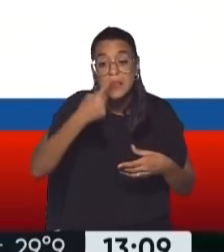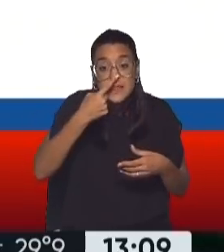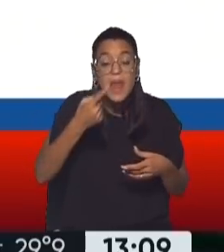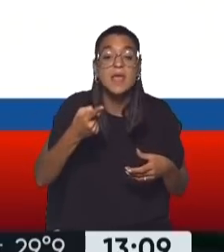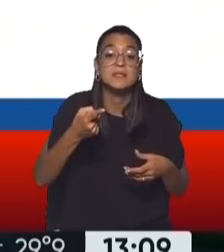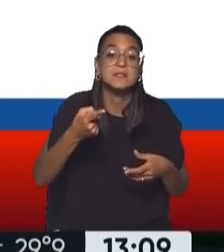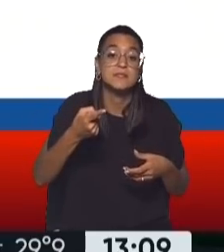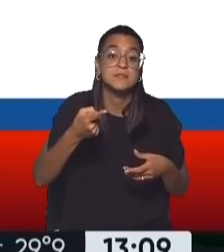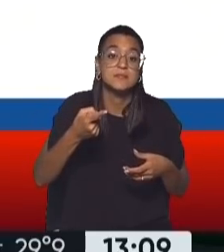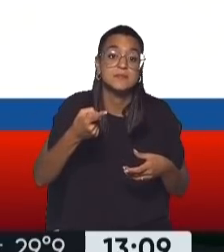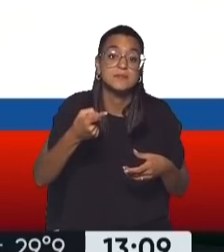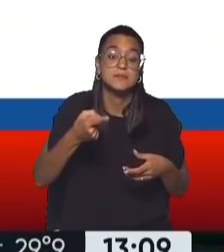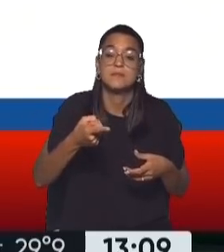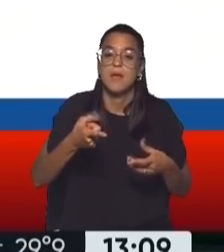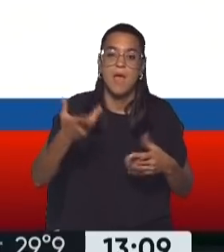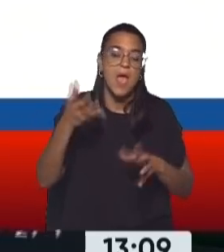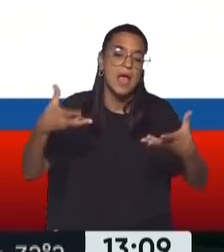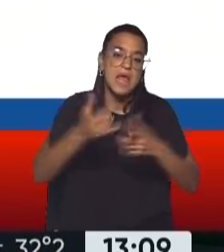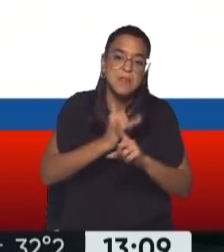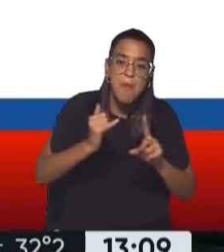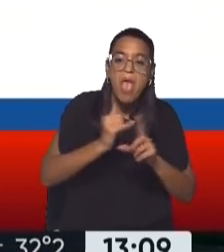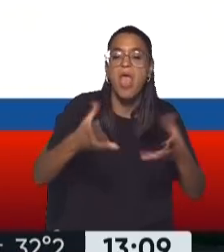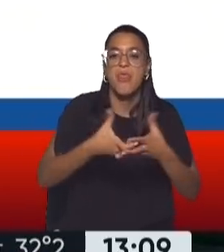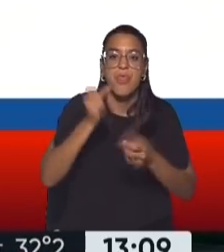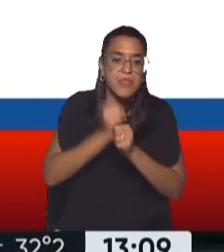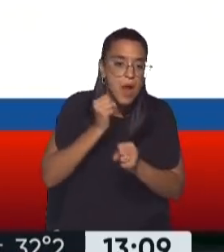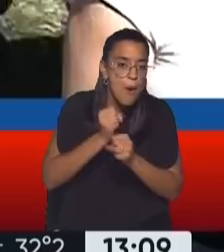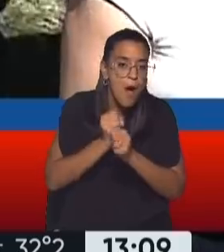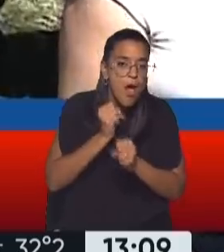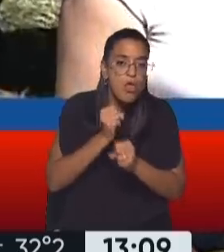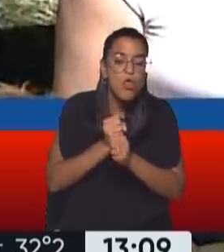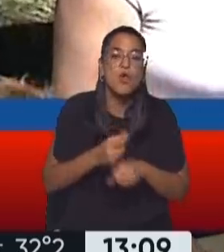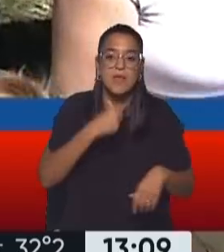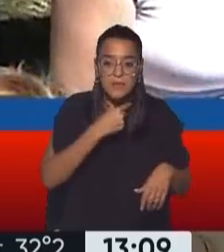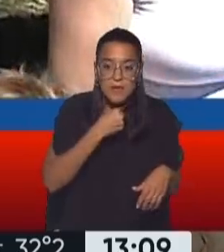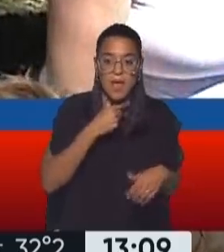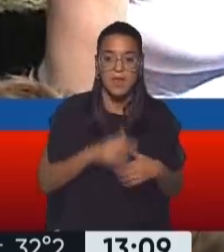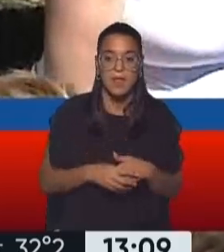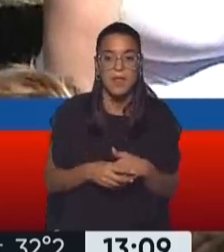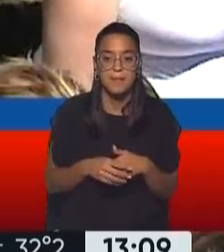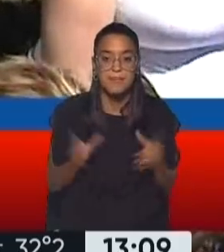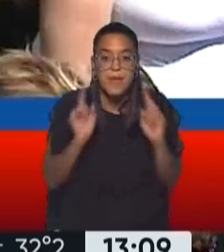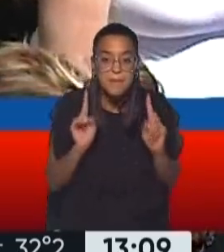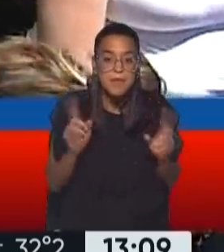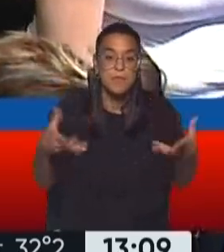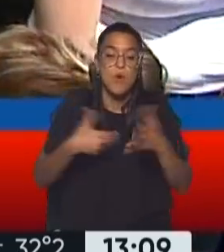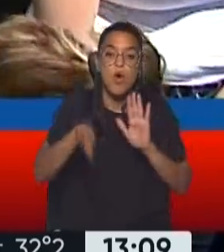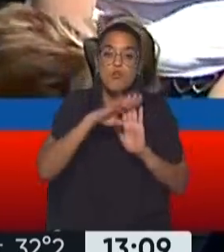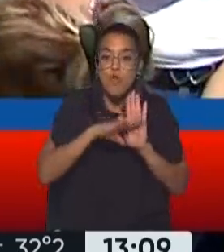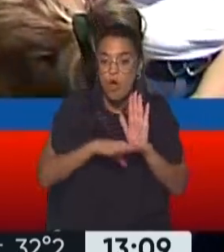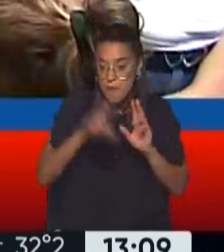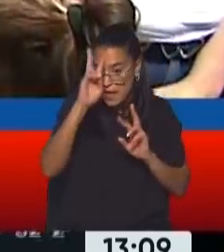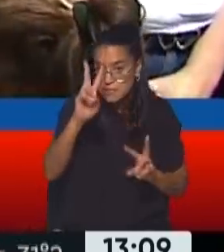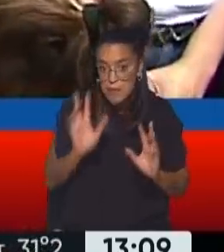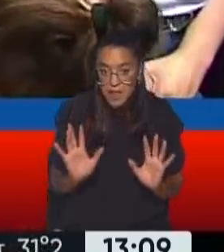intereses de la clase media, de un pueblo trabajador, que quieren, dentro de las normas